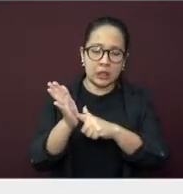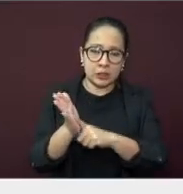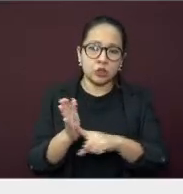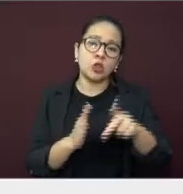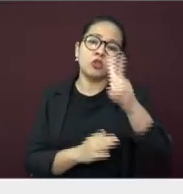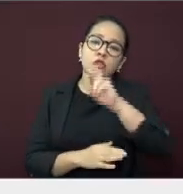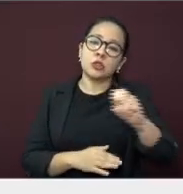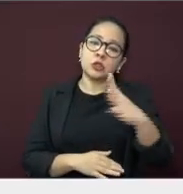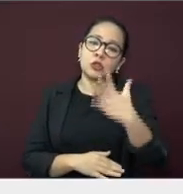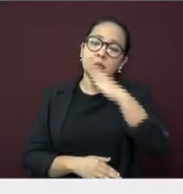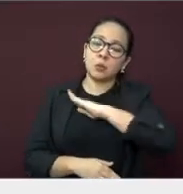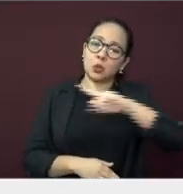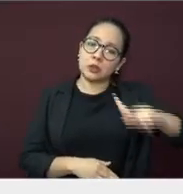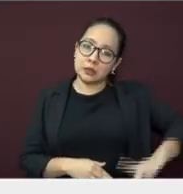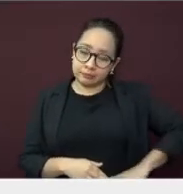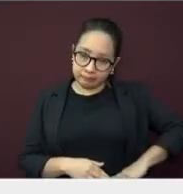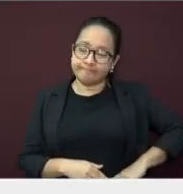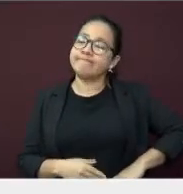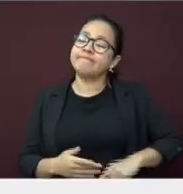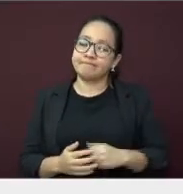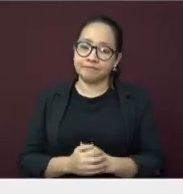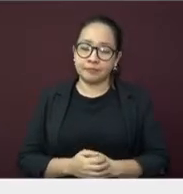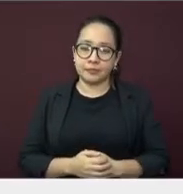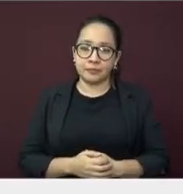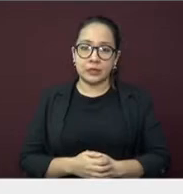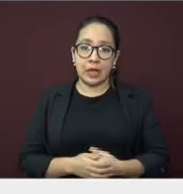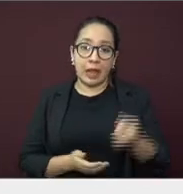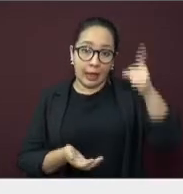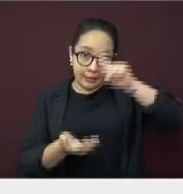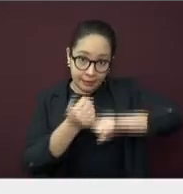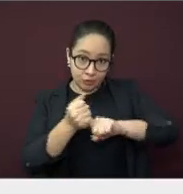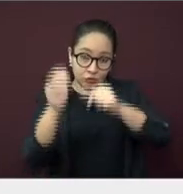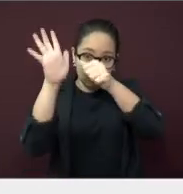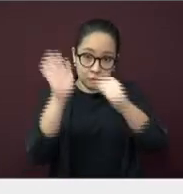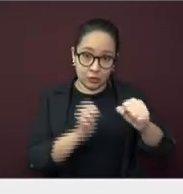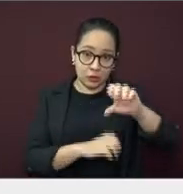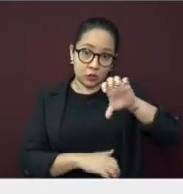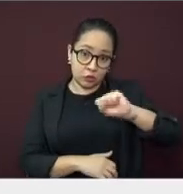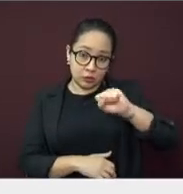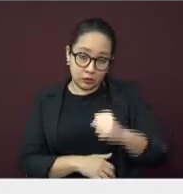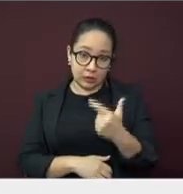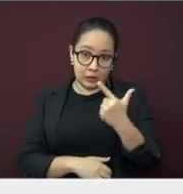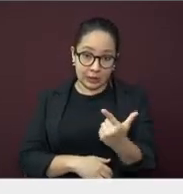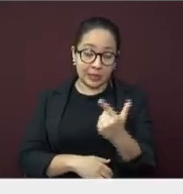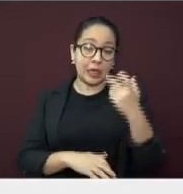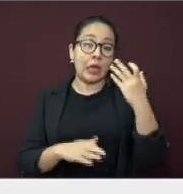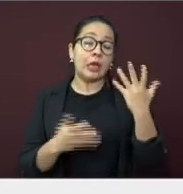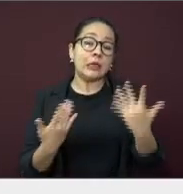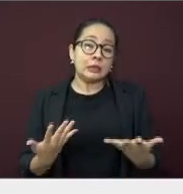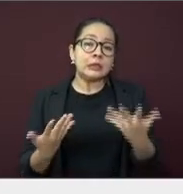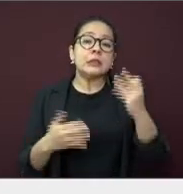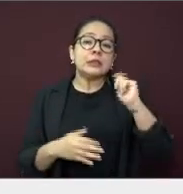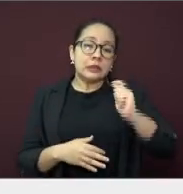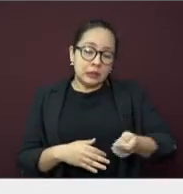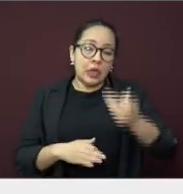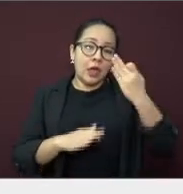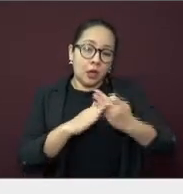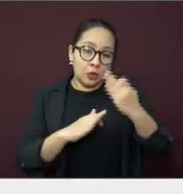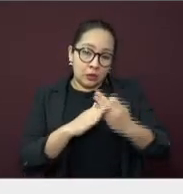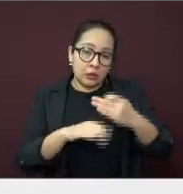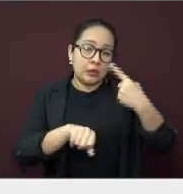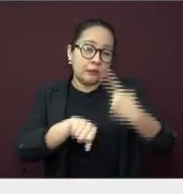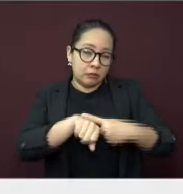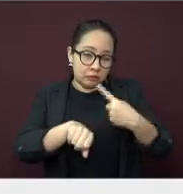205 municipios del estado de estos 667 representan a los pacientes que